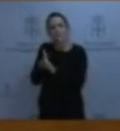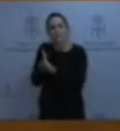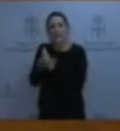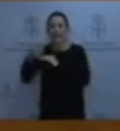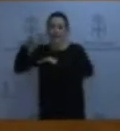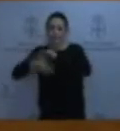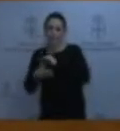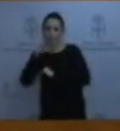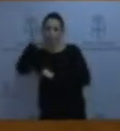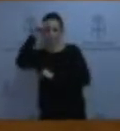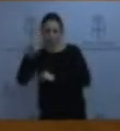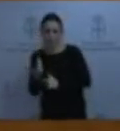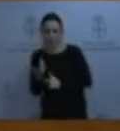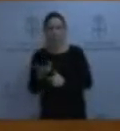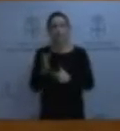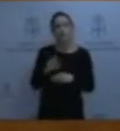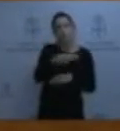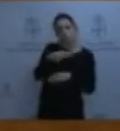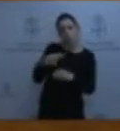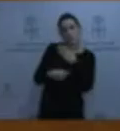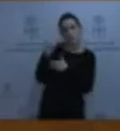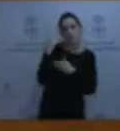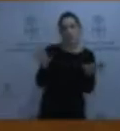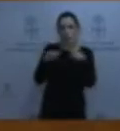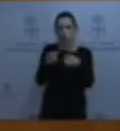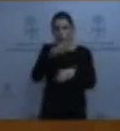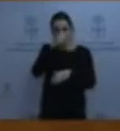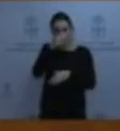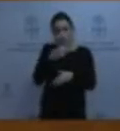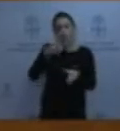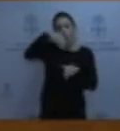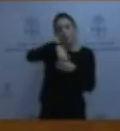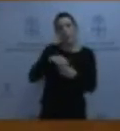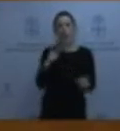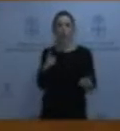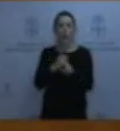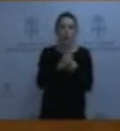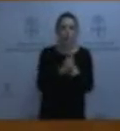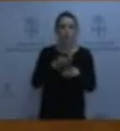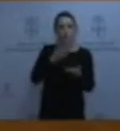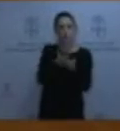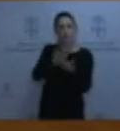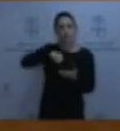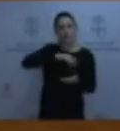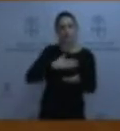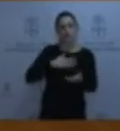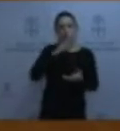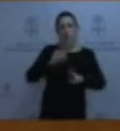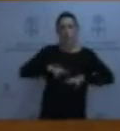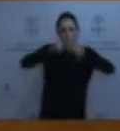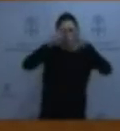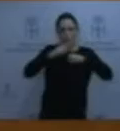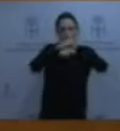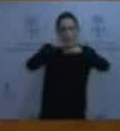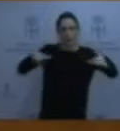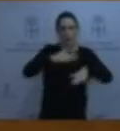Hace tan solo unas semanas el PSOE asturiano votó en contra de nuestra propuesta de investigar, proteger y difundir el patrimonio industrial asturiano.